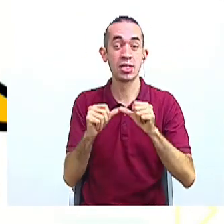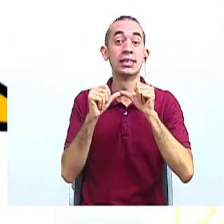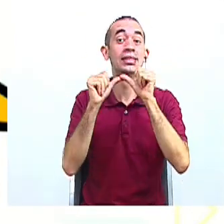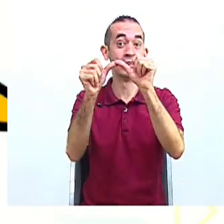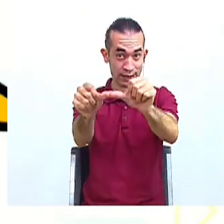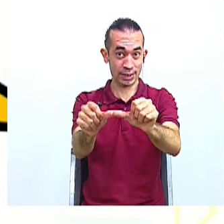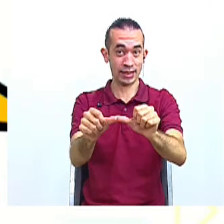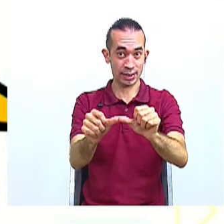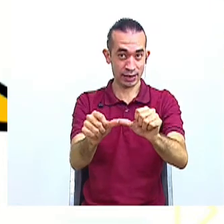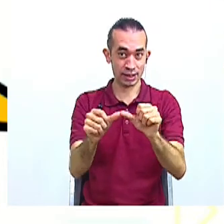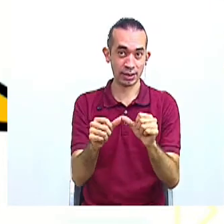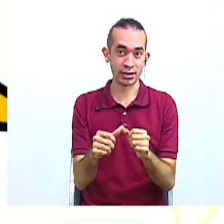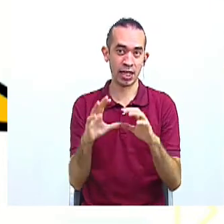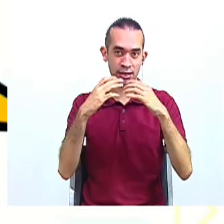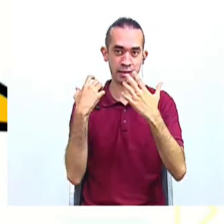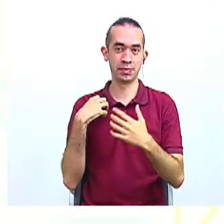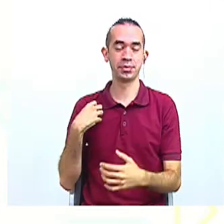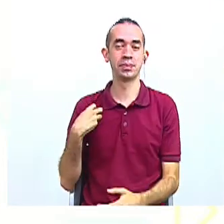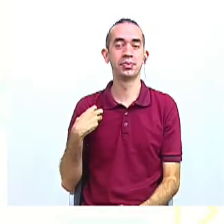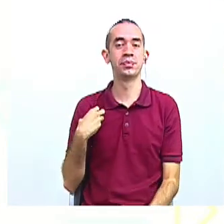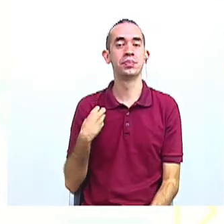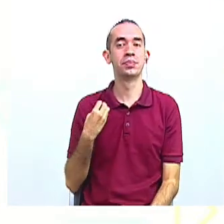Sigamos adelante con nuestra clase.